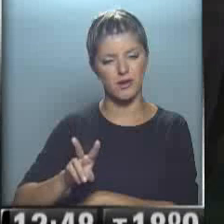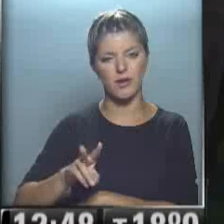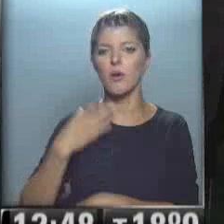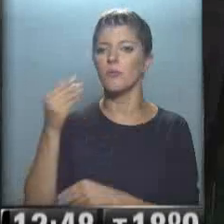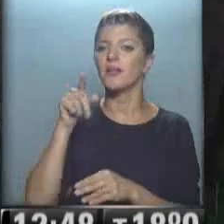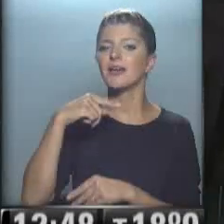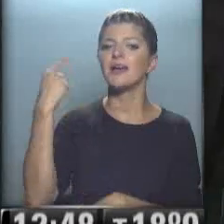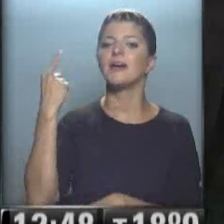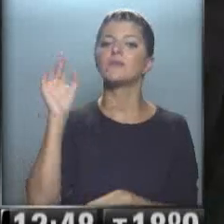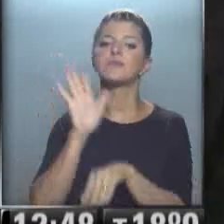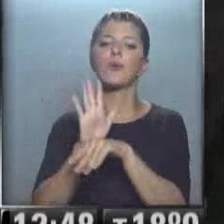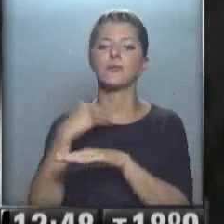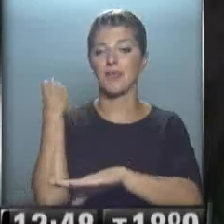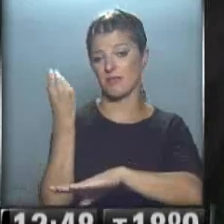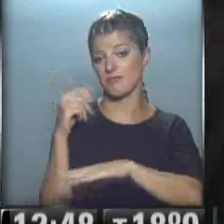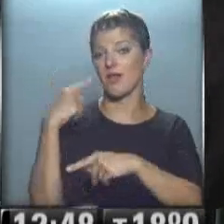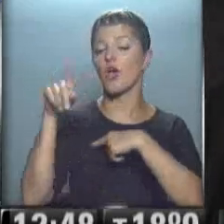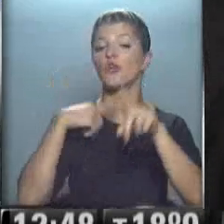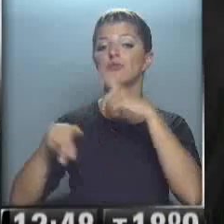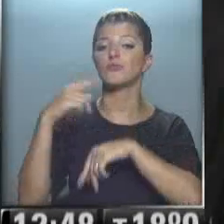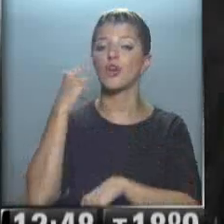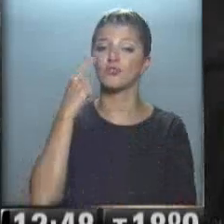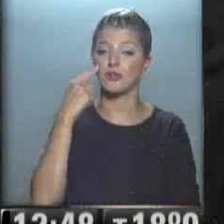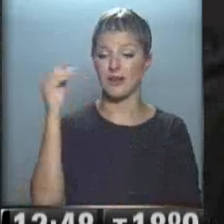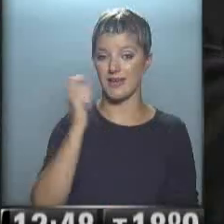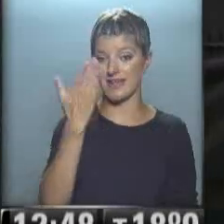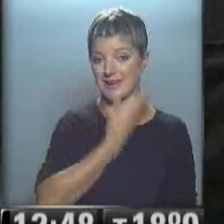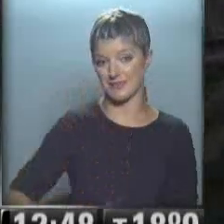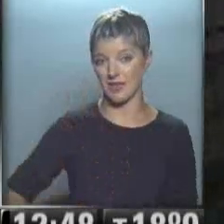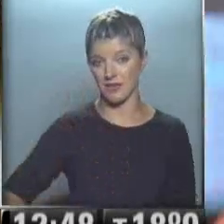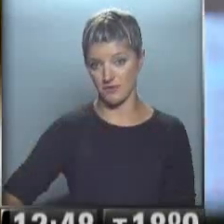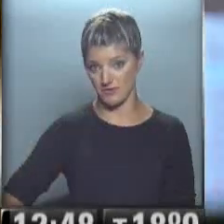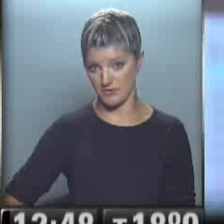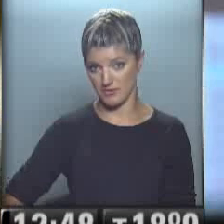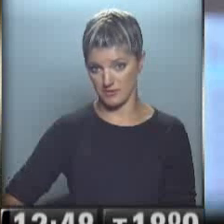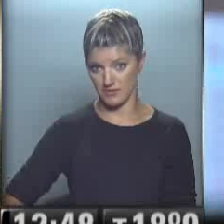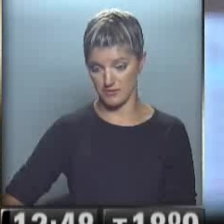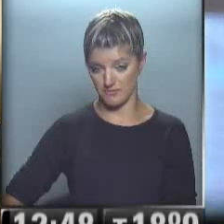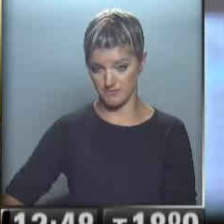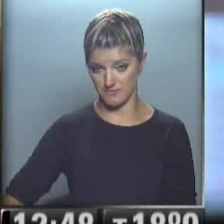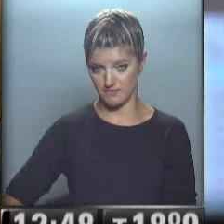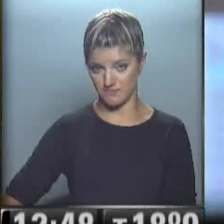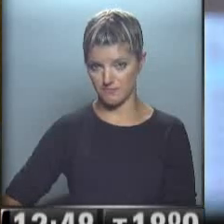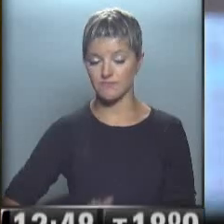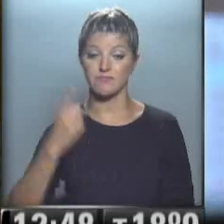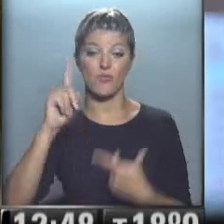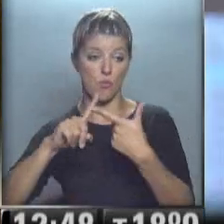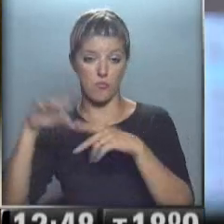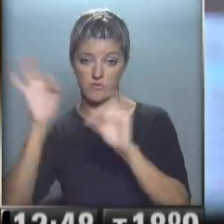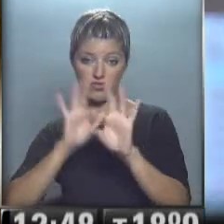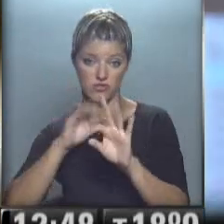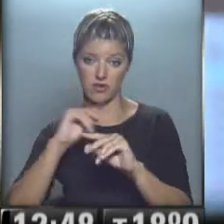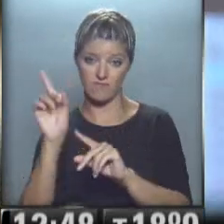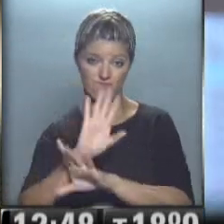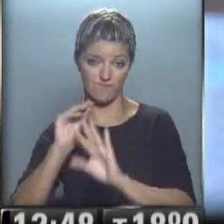dirigido centralmente por el estado faltaba que dijera que era soviético dirigido centralmente por el estado un modelo que no va a